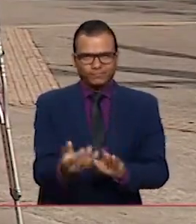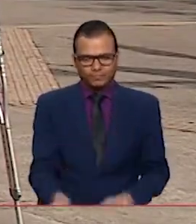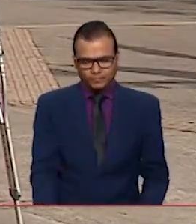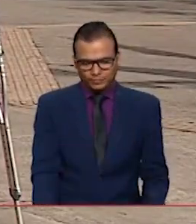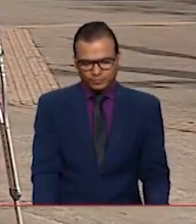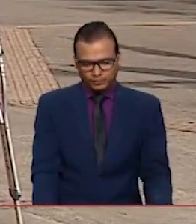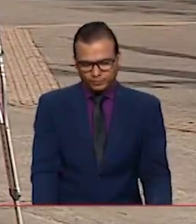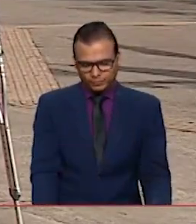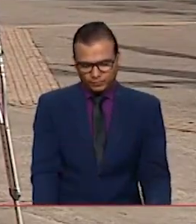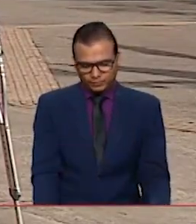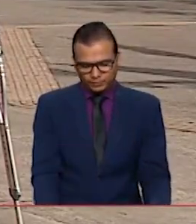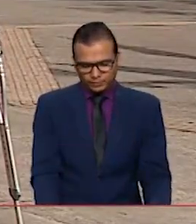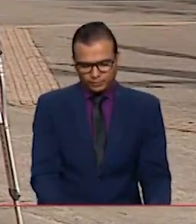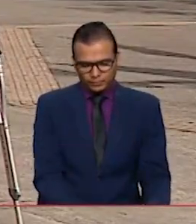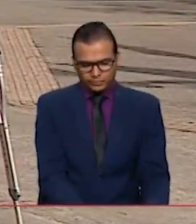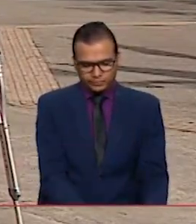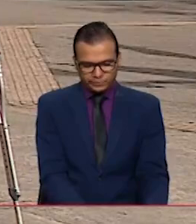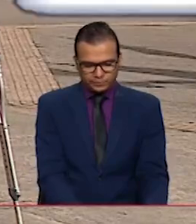de Expoarte.